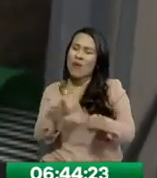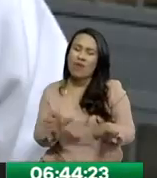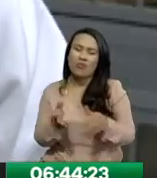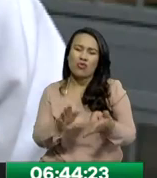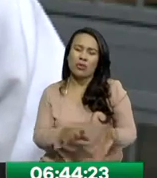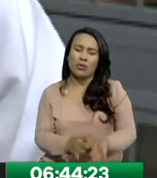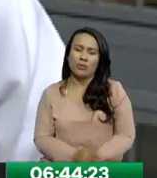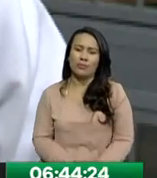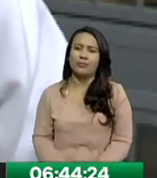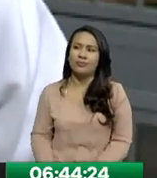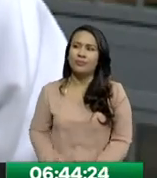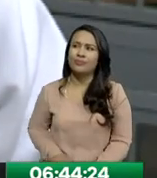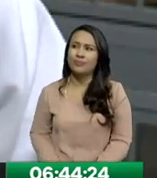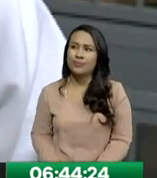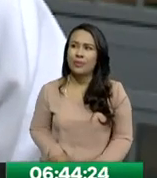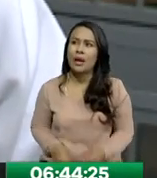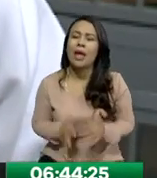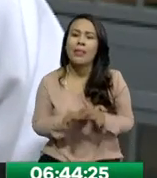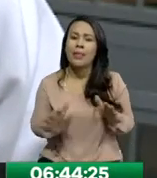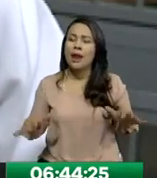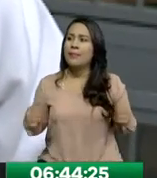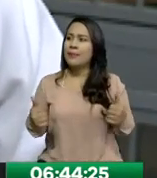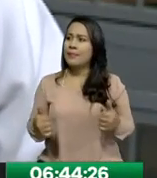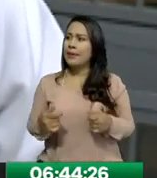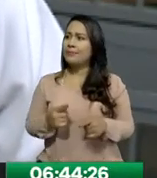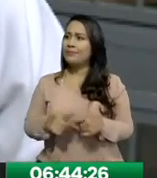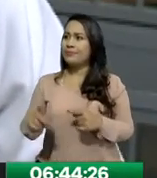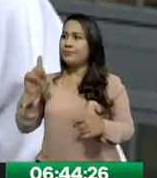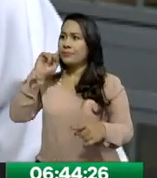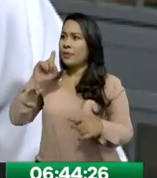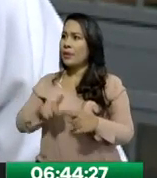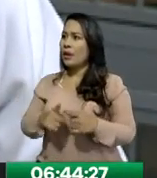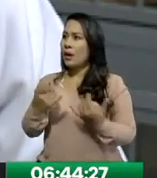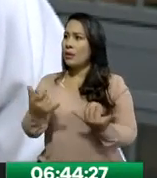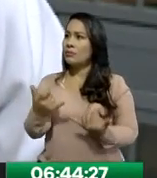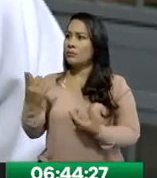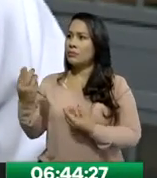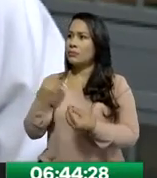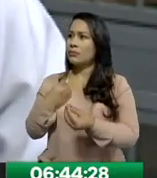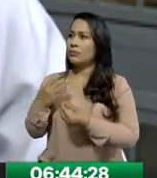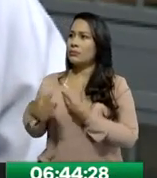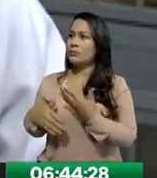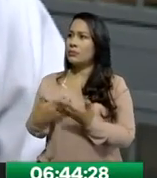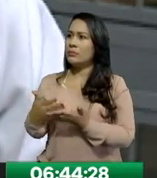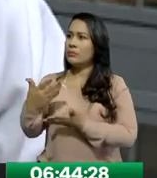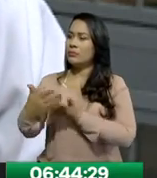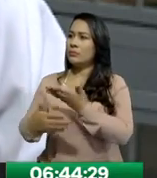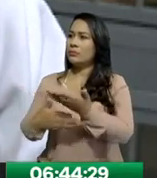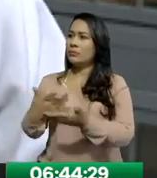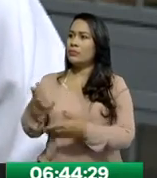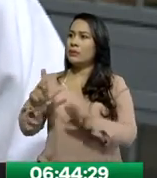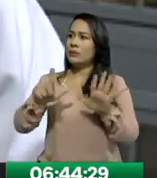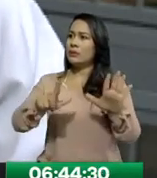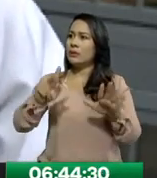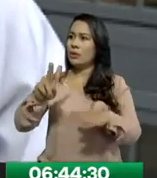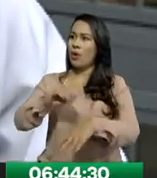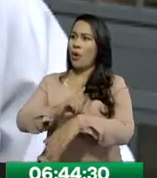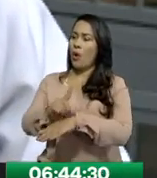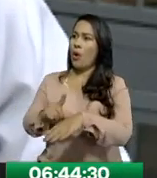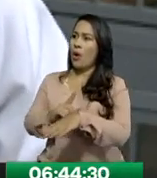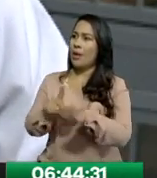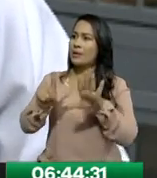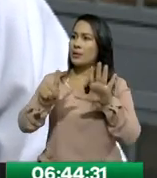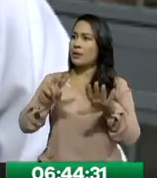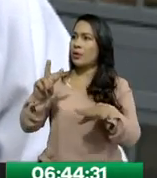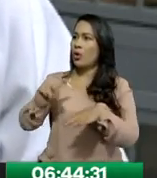estables. Respondieron muy bien a la terapia y hasta el momento estamos esperando a ver cómo evolucionan en las próximas 72 horas. Si en 72